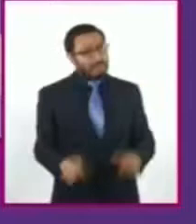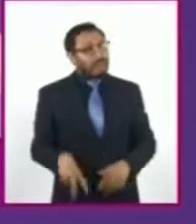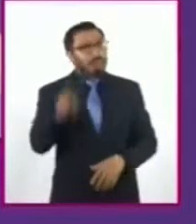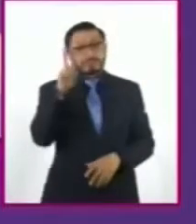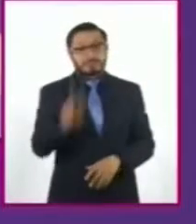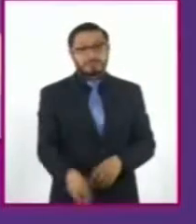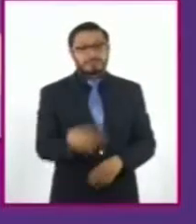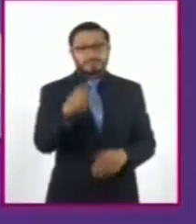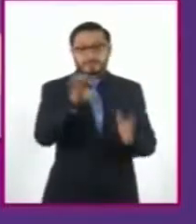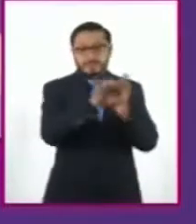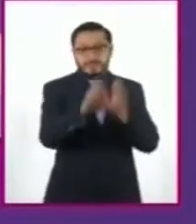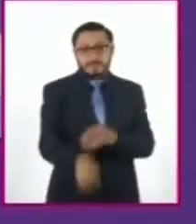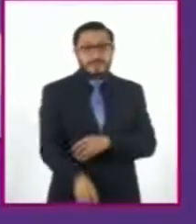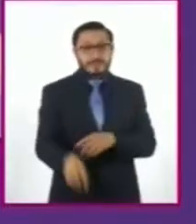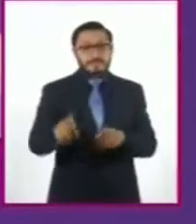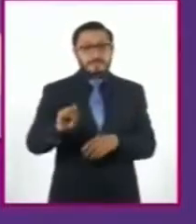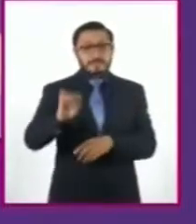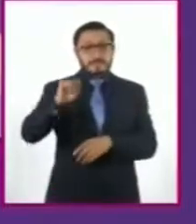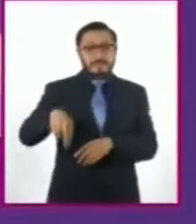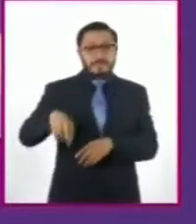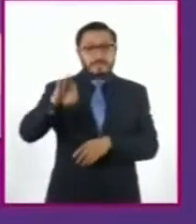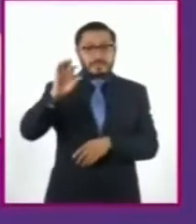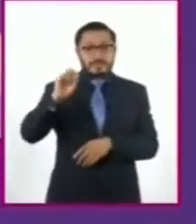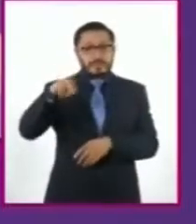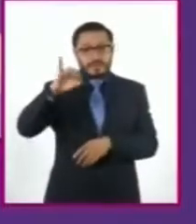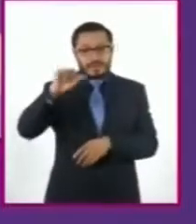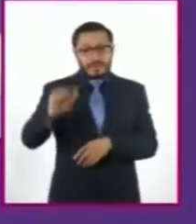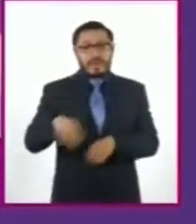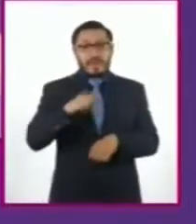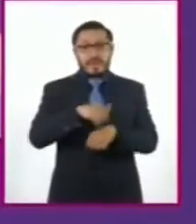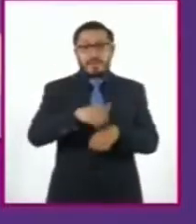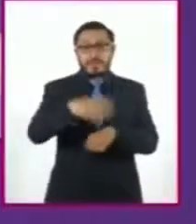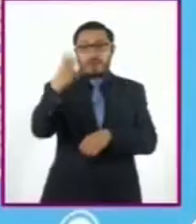ellas es la Sinfonía número 9.